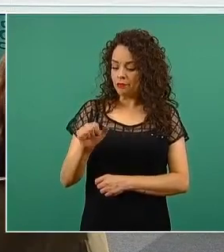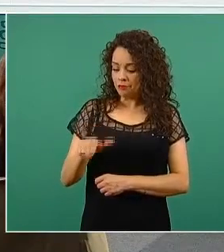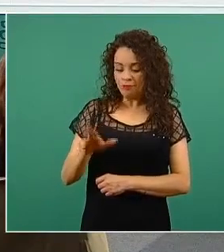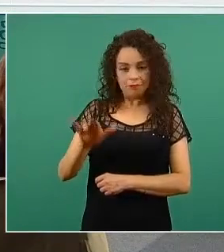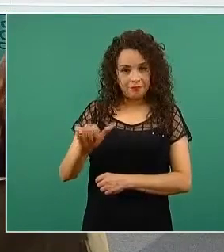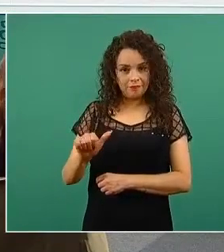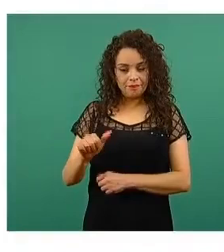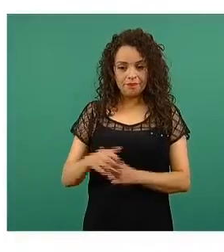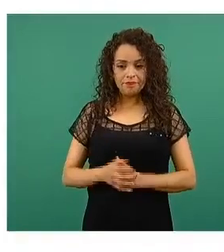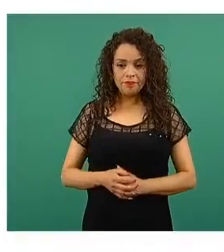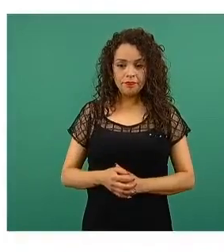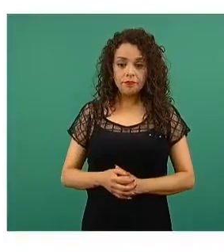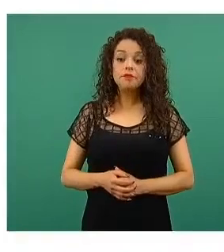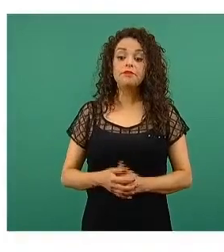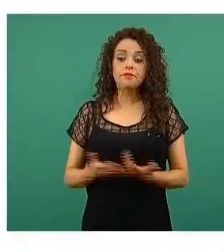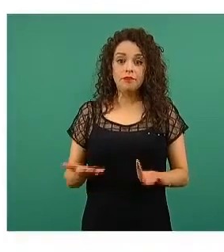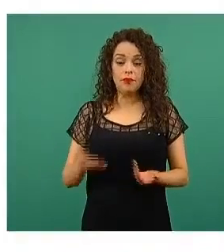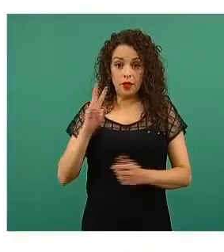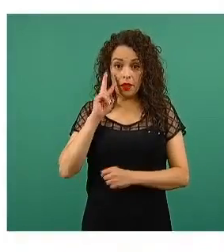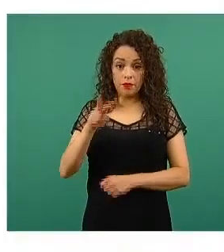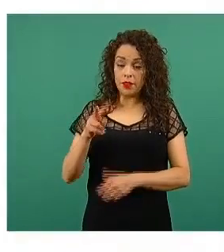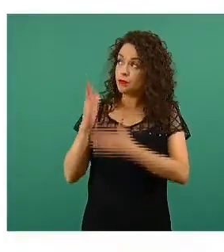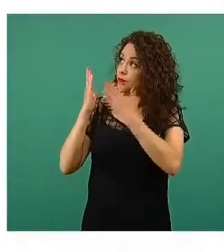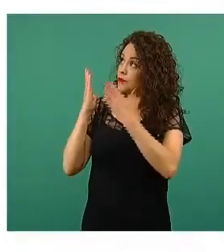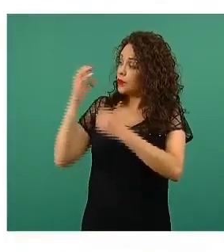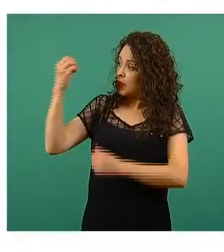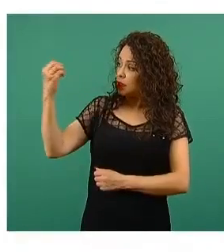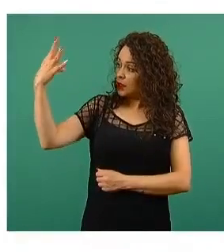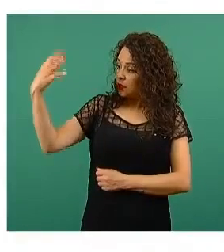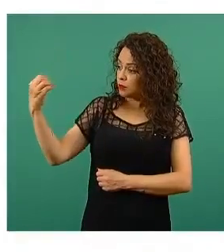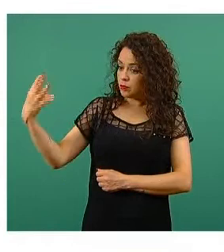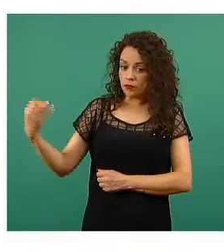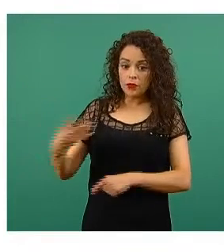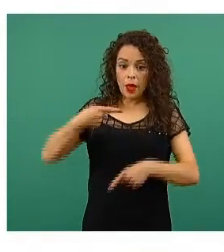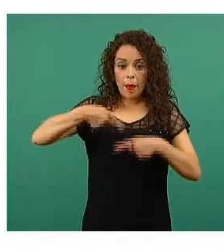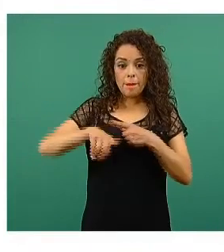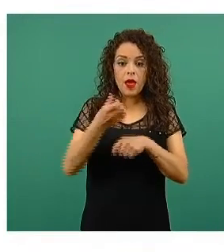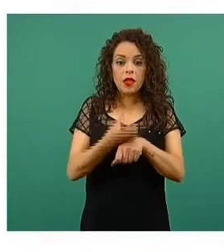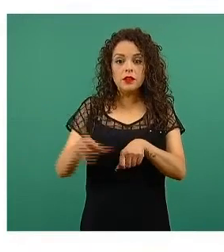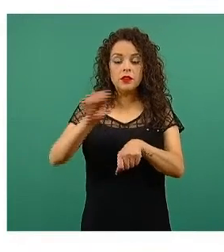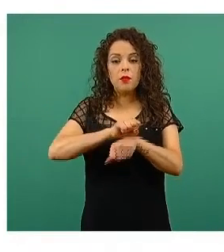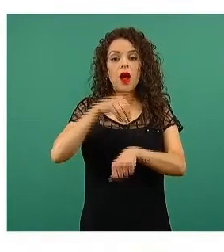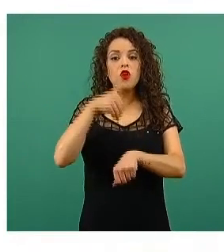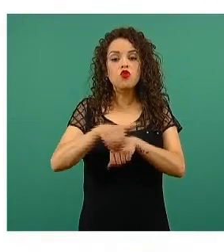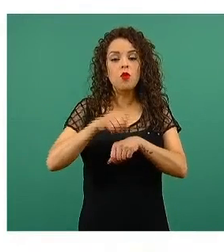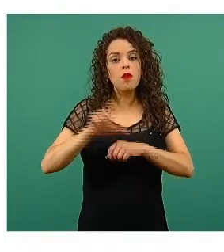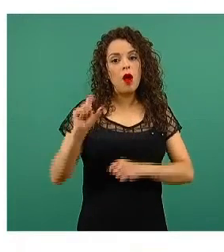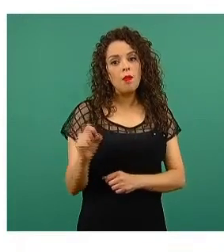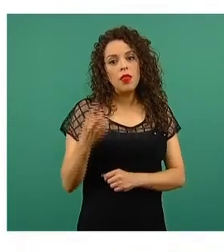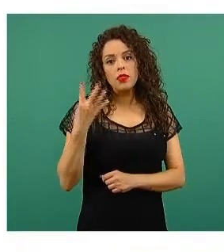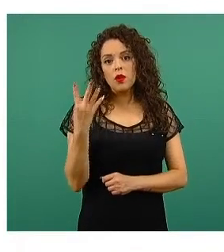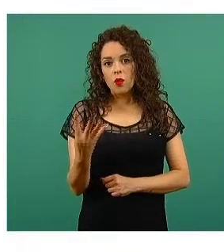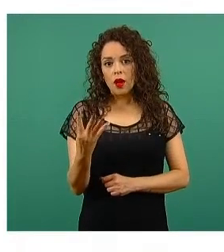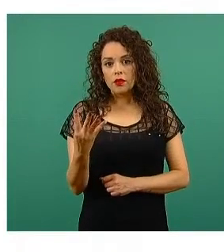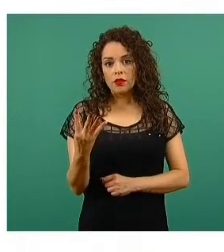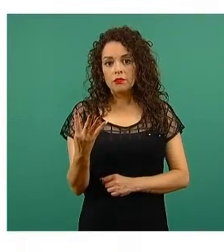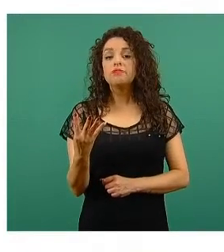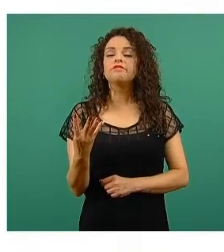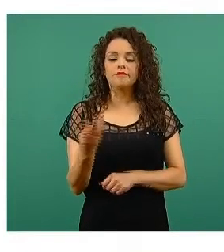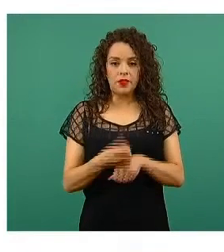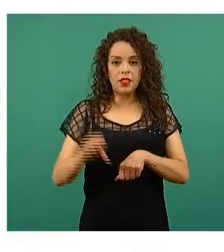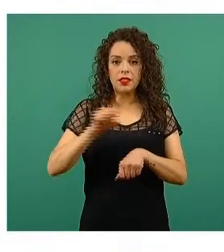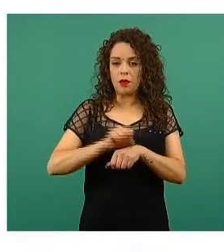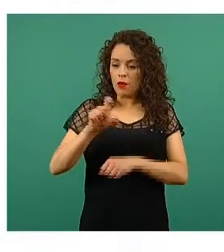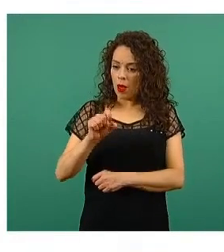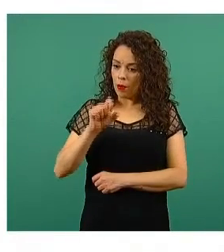Y el semáforo epidemiológico, el semáforo de riesgo epidémico que empezó en la semana 24 y que fue transitando la semana